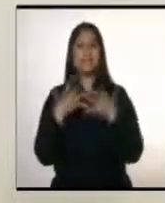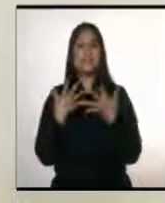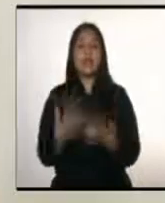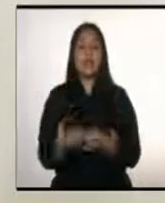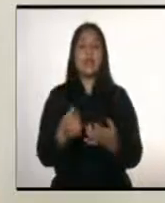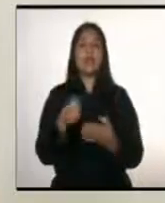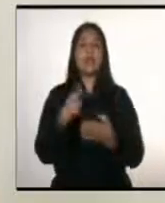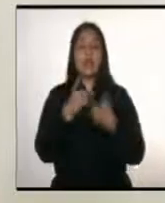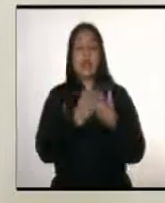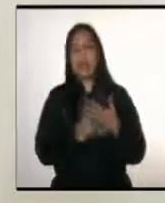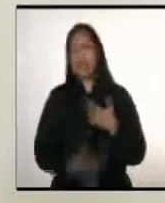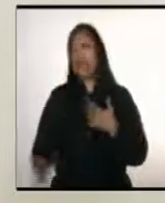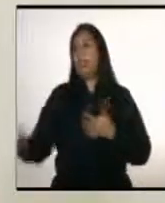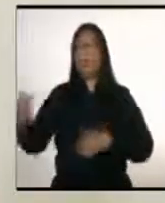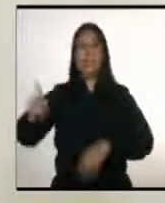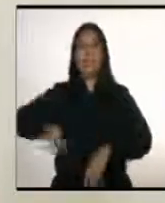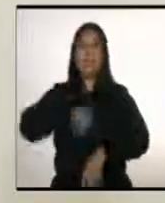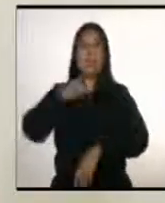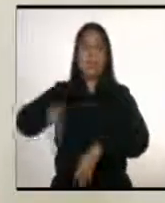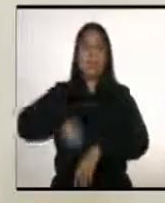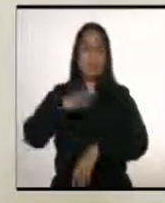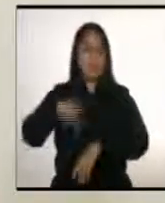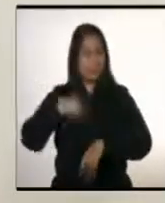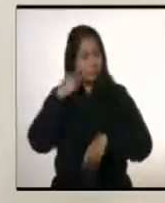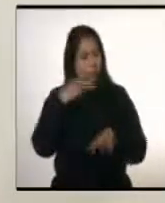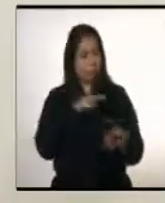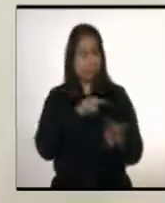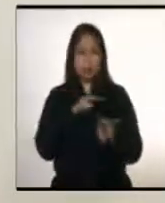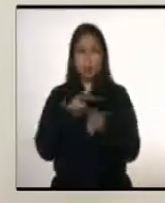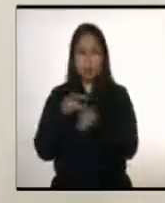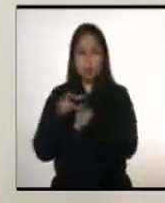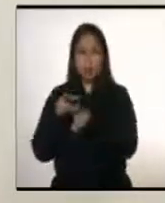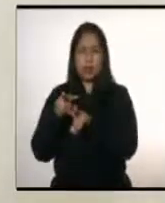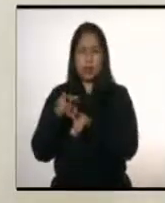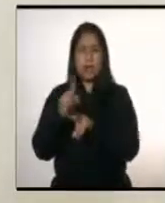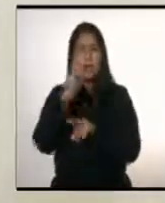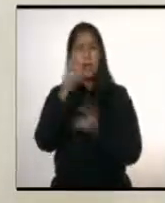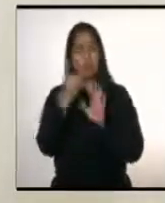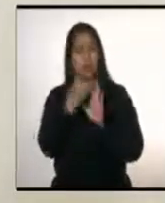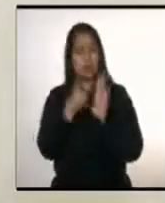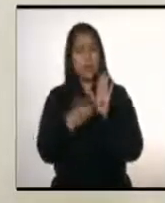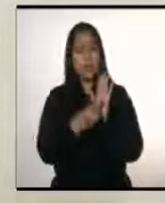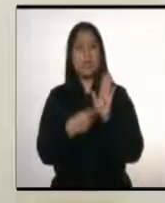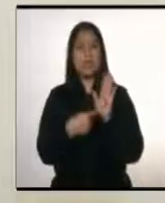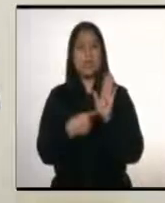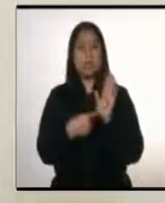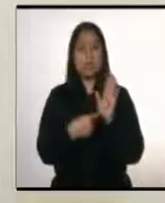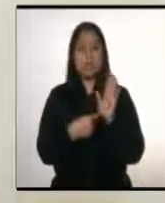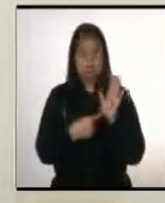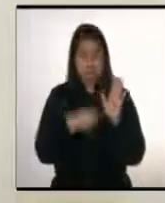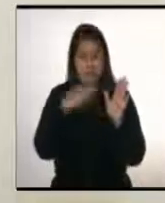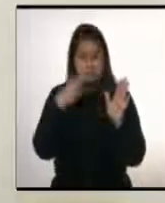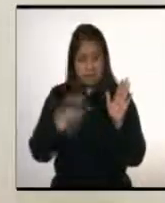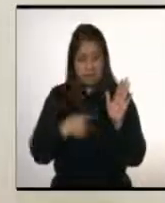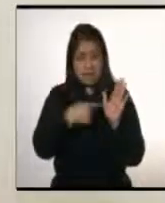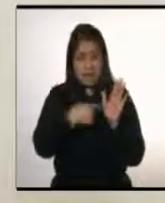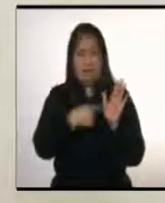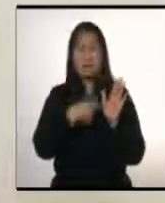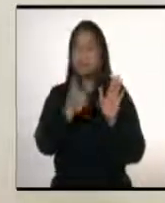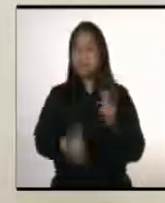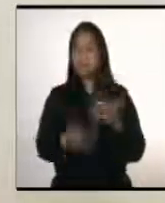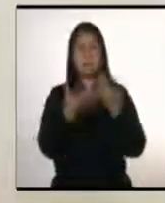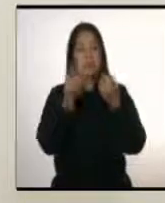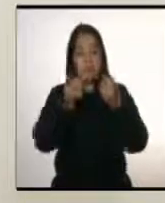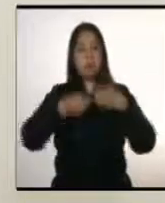extraordinariamente larga del Congreso, logramos verla reflejada en un decreto que realmente nos da la oportunidad